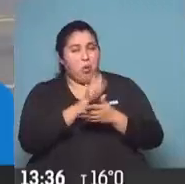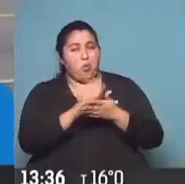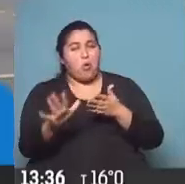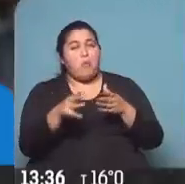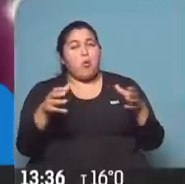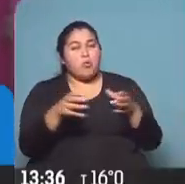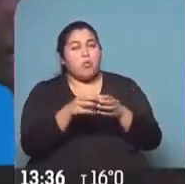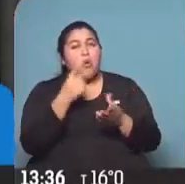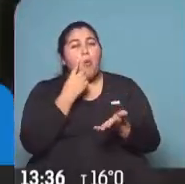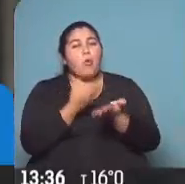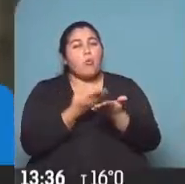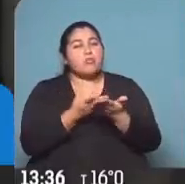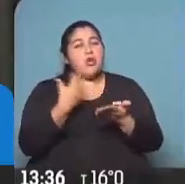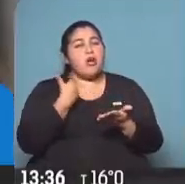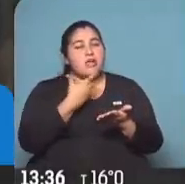generales